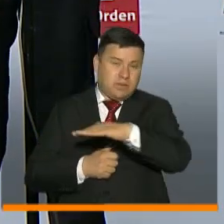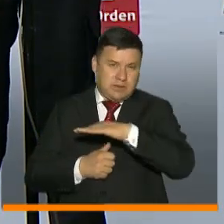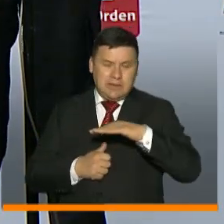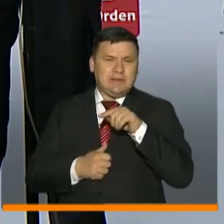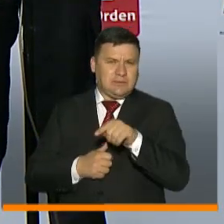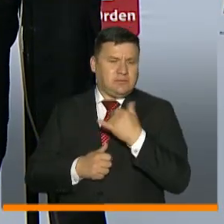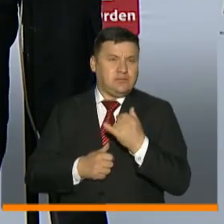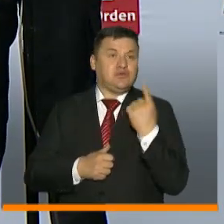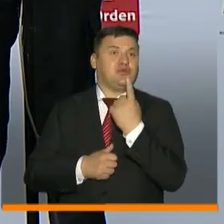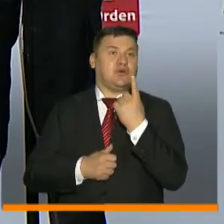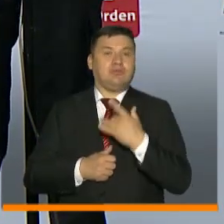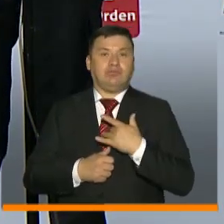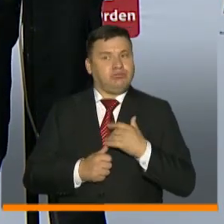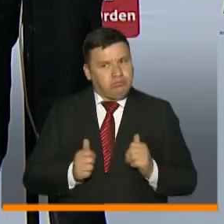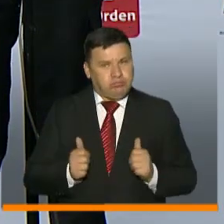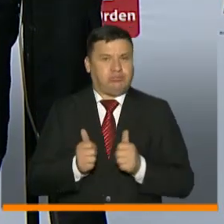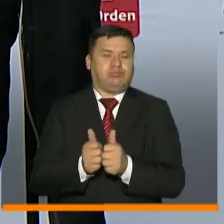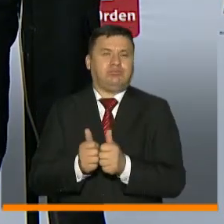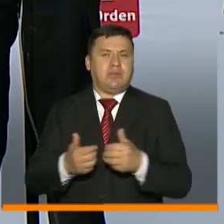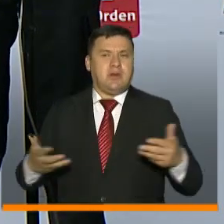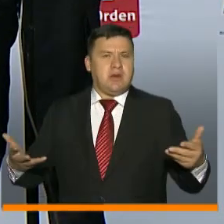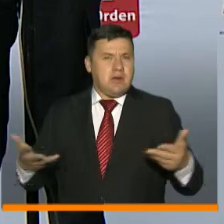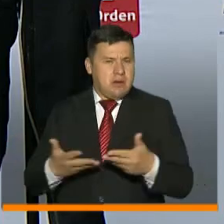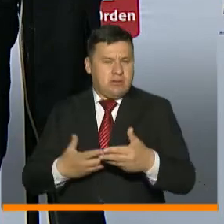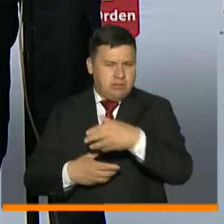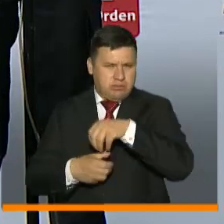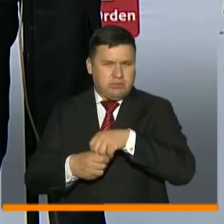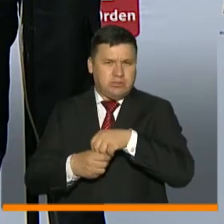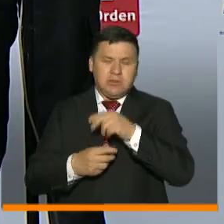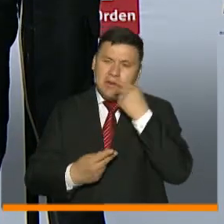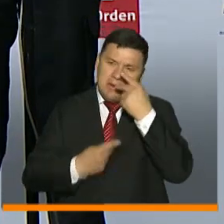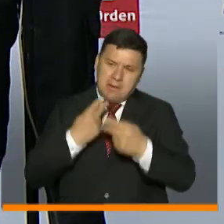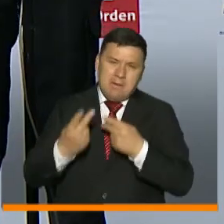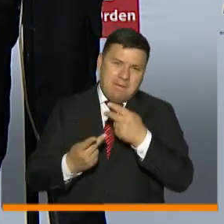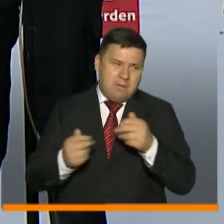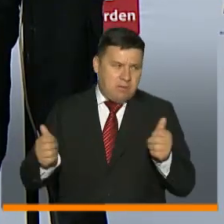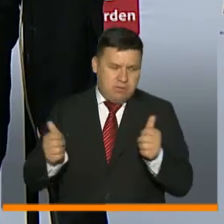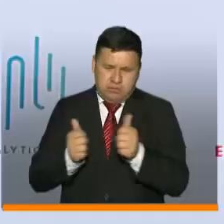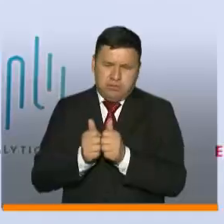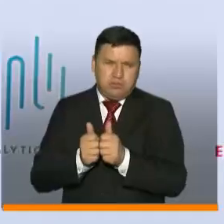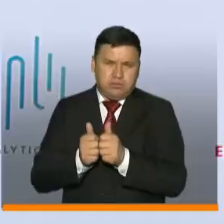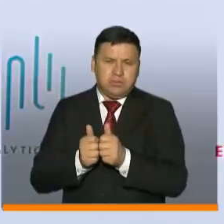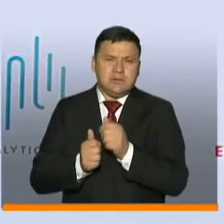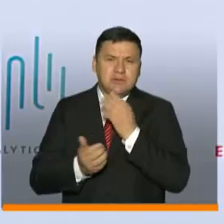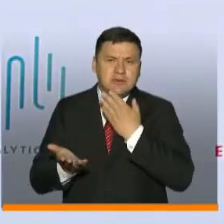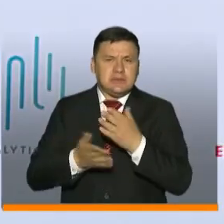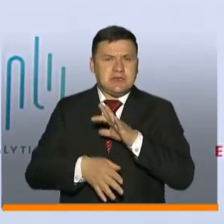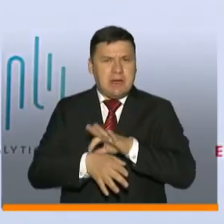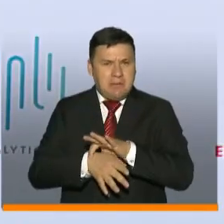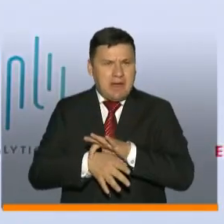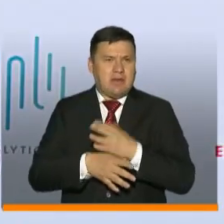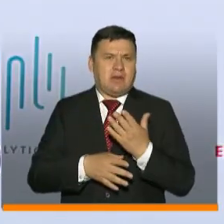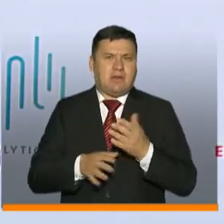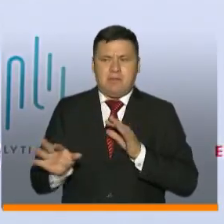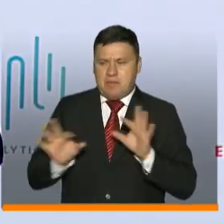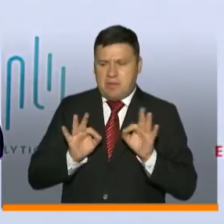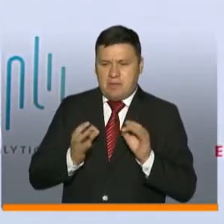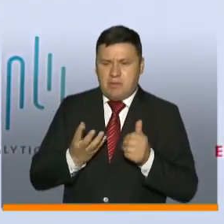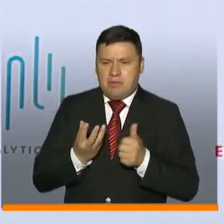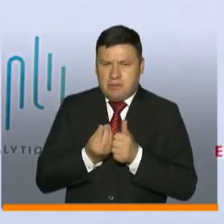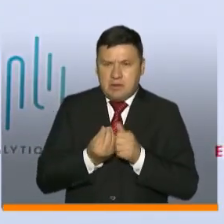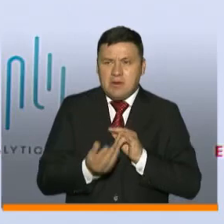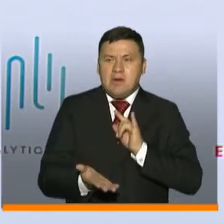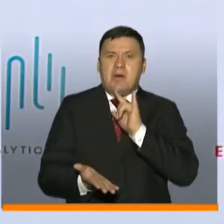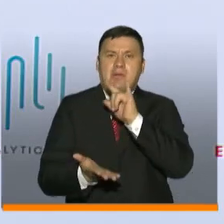día que no estaban solos. Esa ayuda también, esa visita fue también con ayuda de servicios médicos que esa región y ese